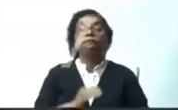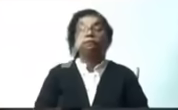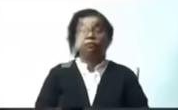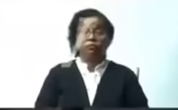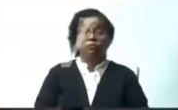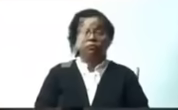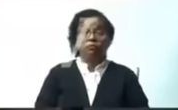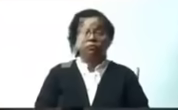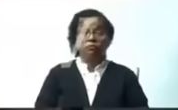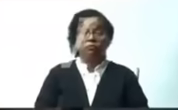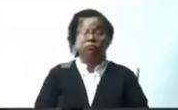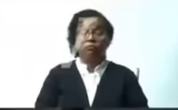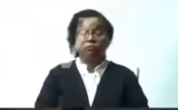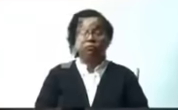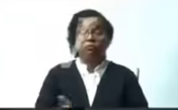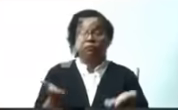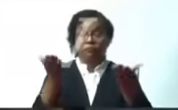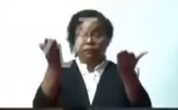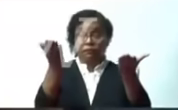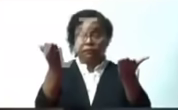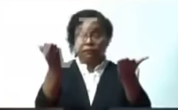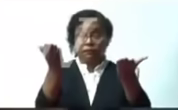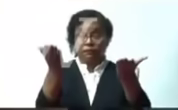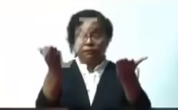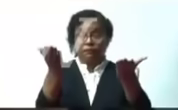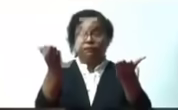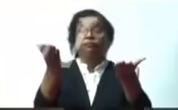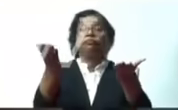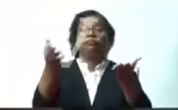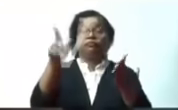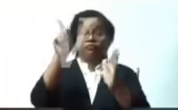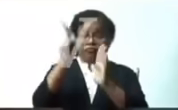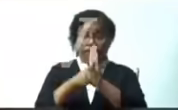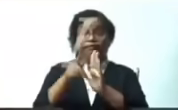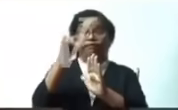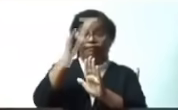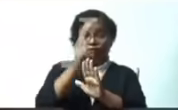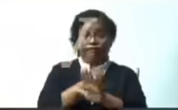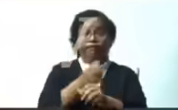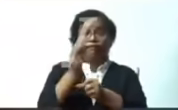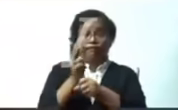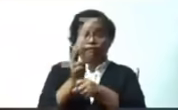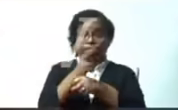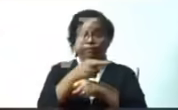Sometimos este proyecto de resolución en vista de que